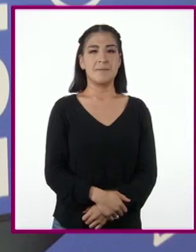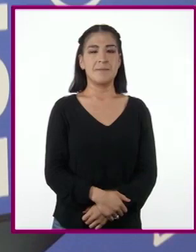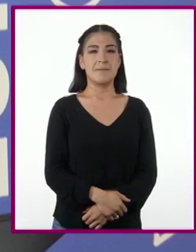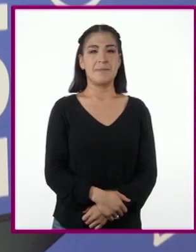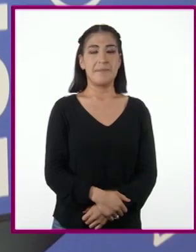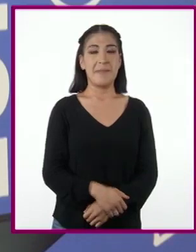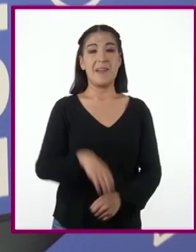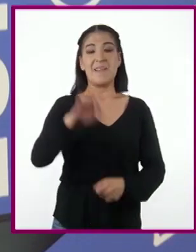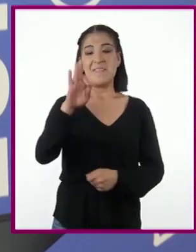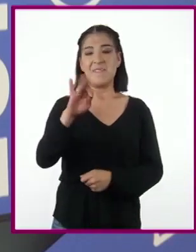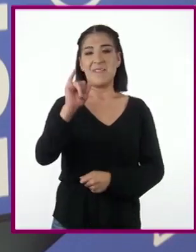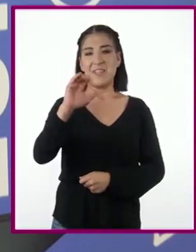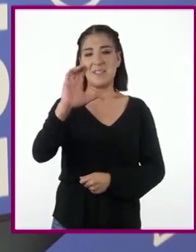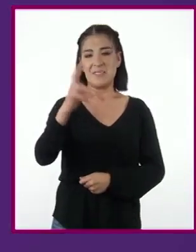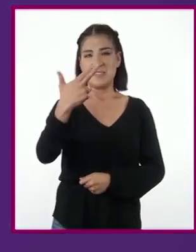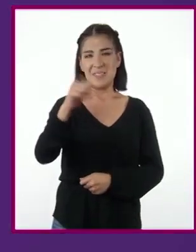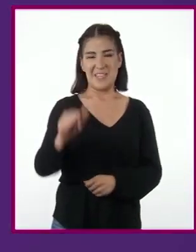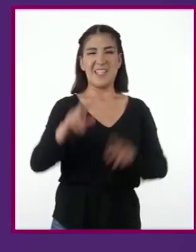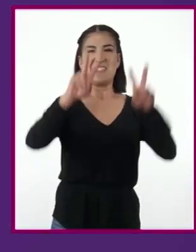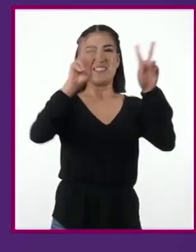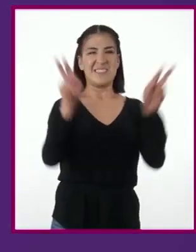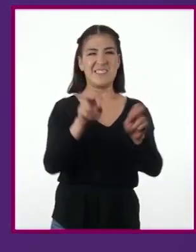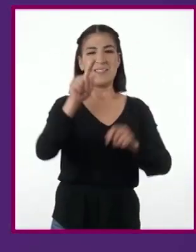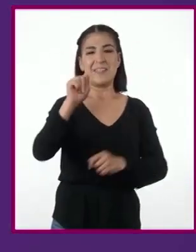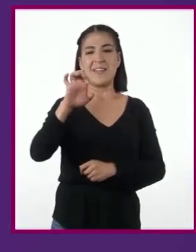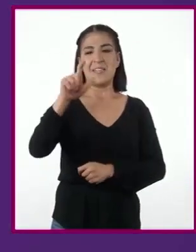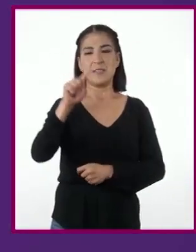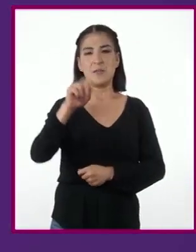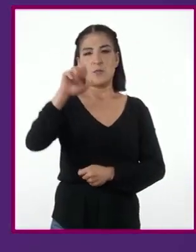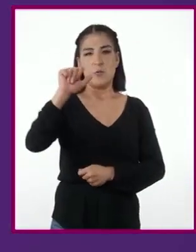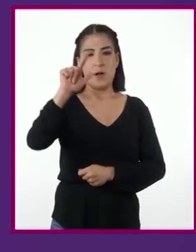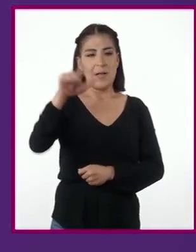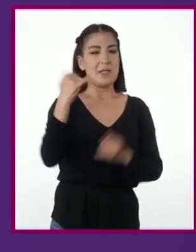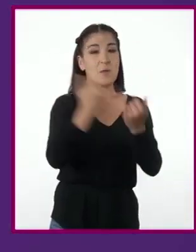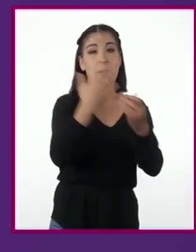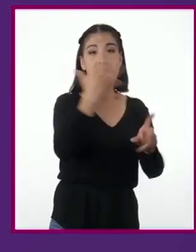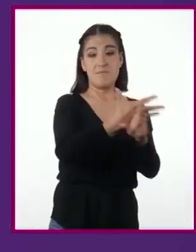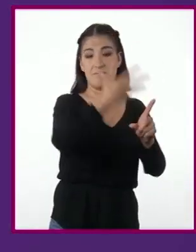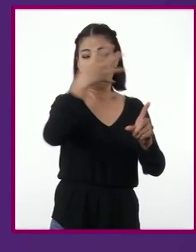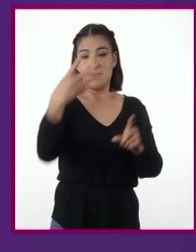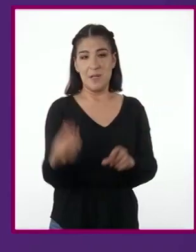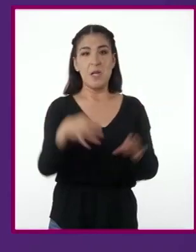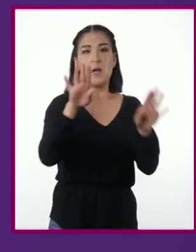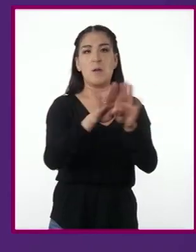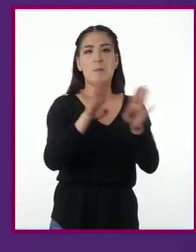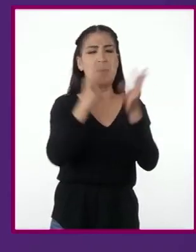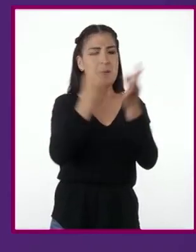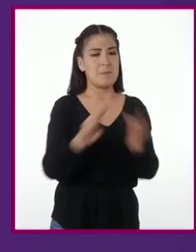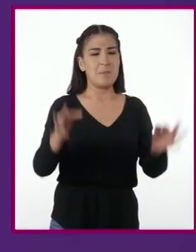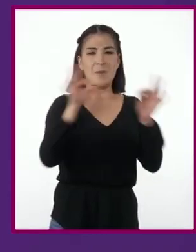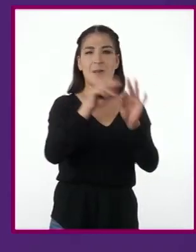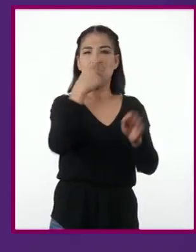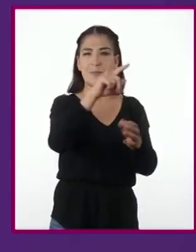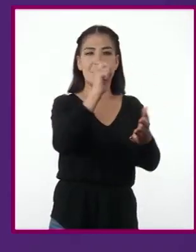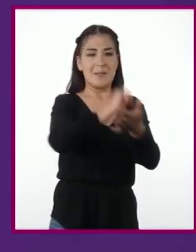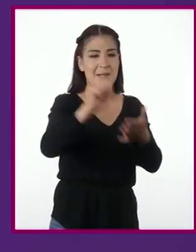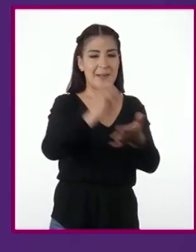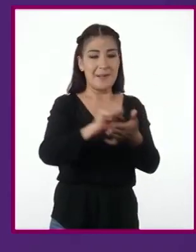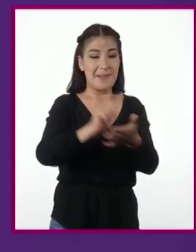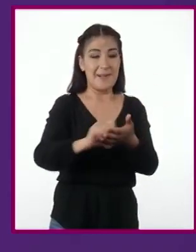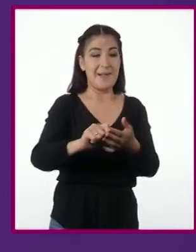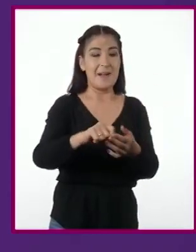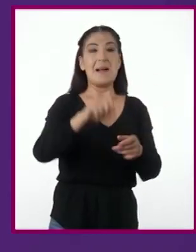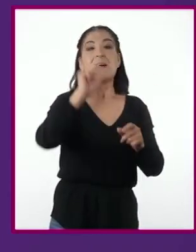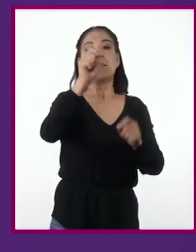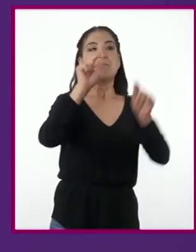En la ficha de cita textual se copió un fragmento muy importante del texto, incluso se anotó